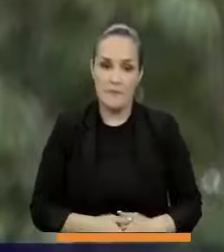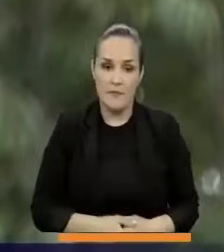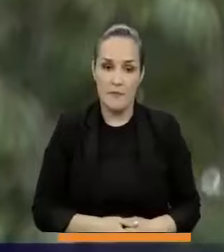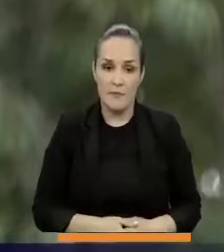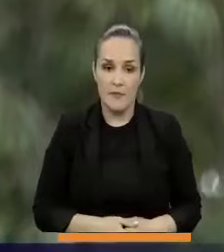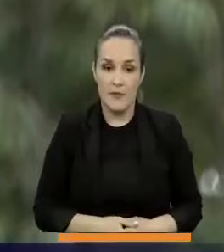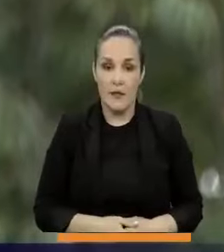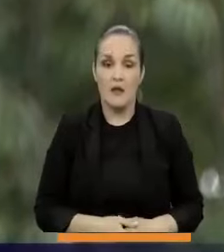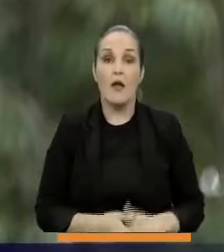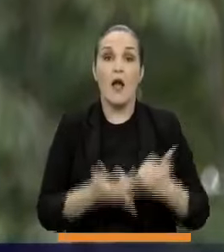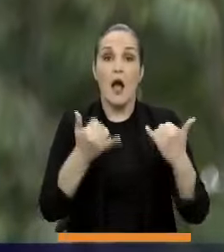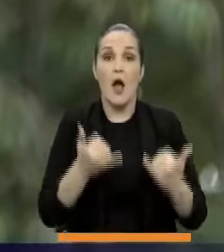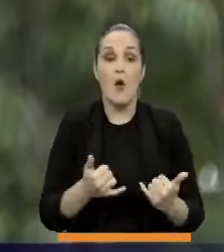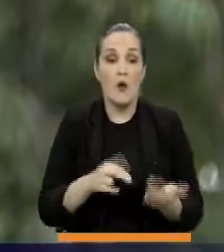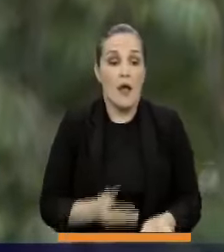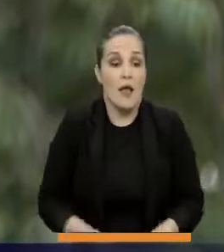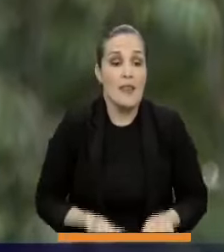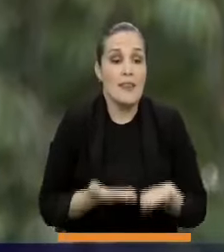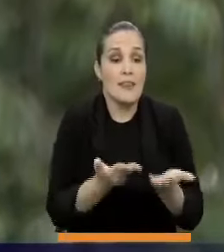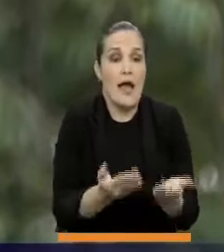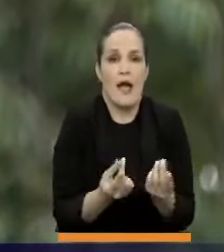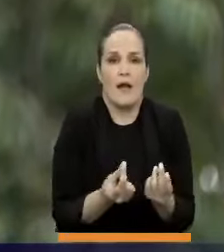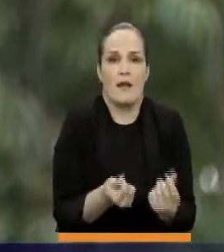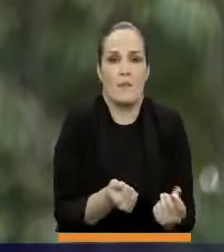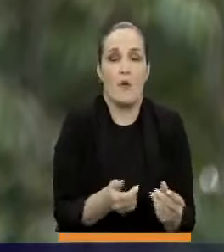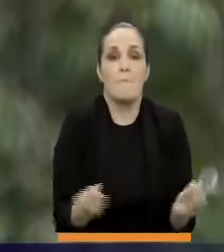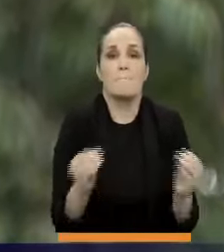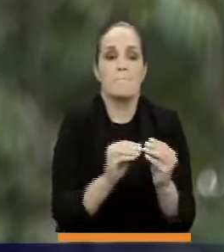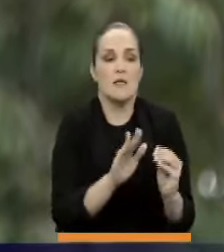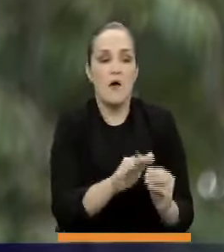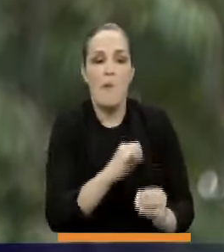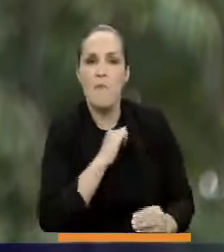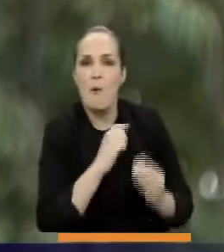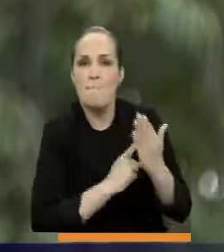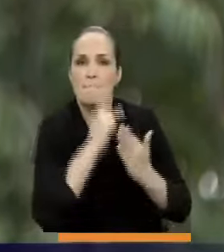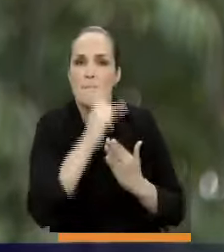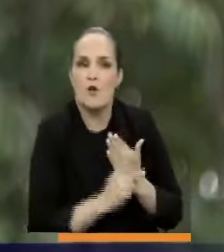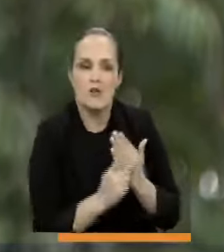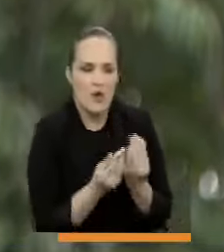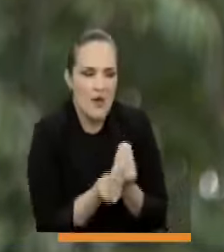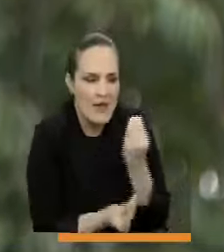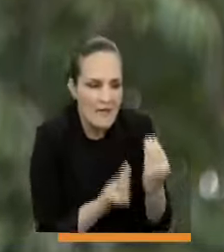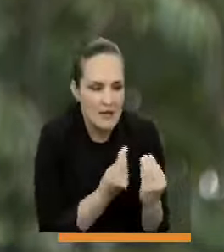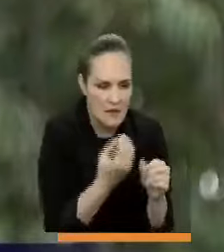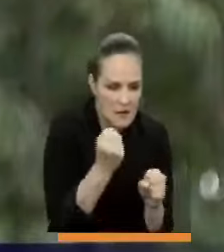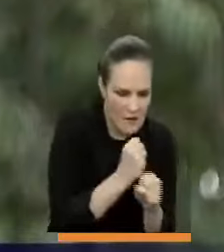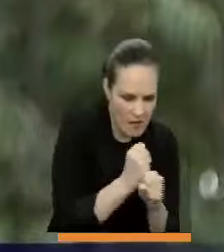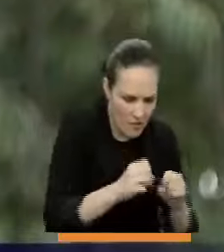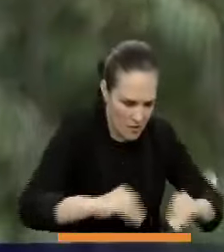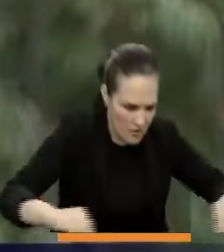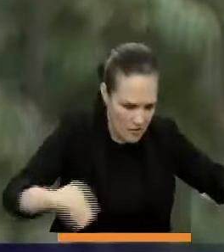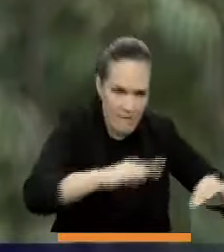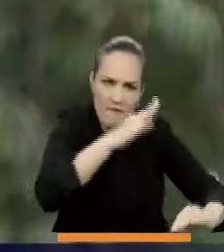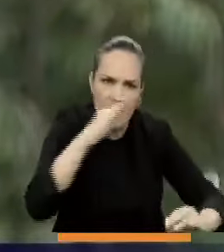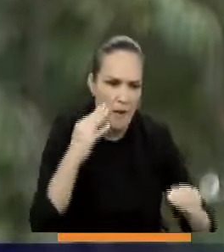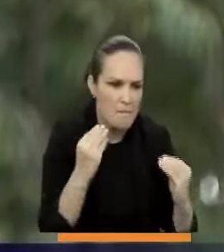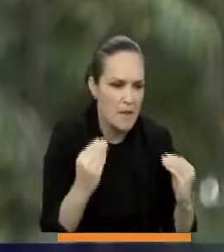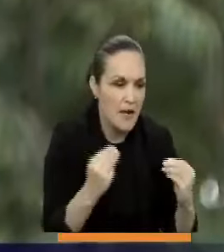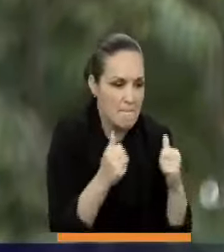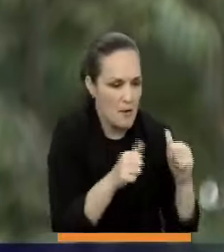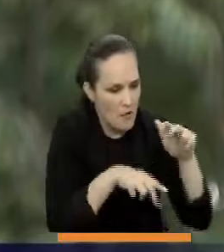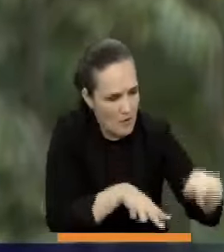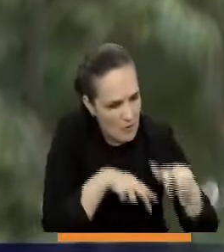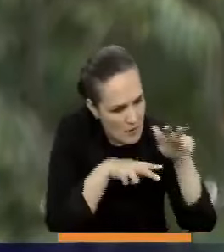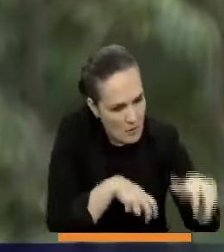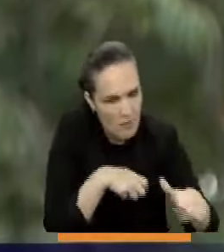una restitución temprana, sino también poder afianzar sus proyectos de vida con proyectos de soberanía alimentaria,